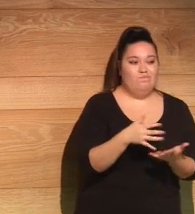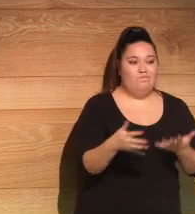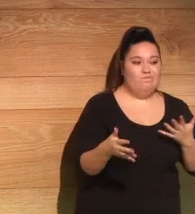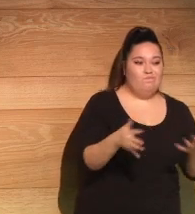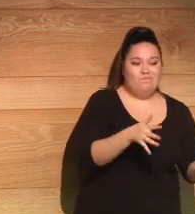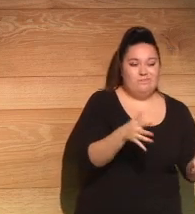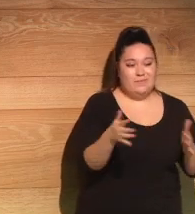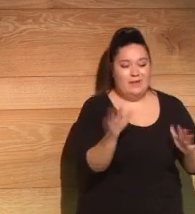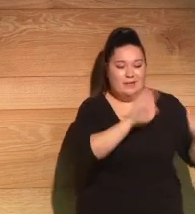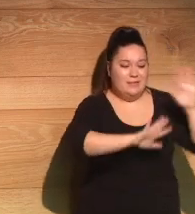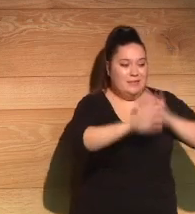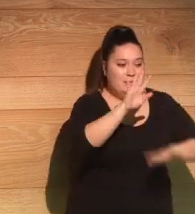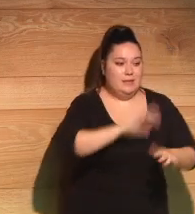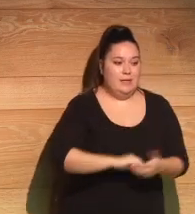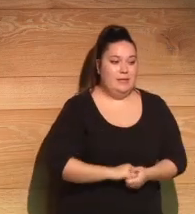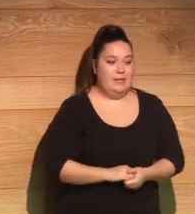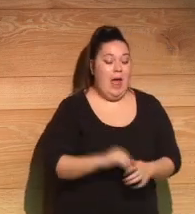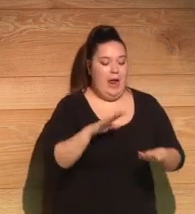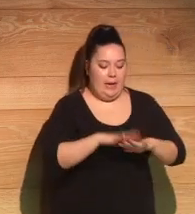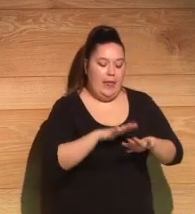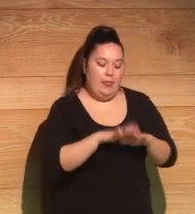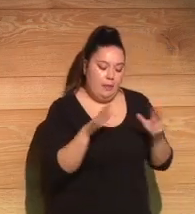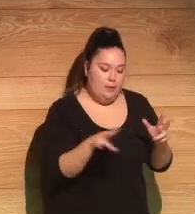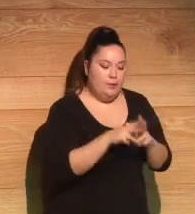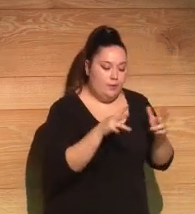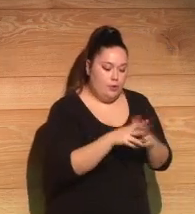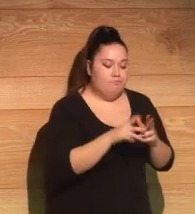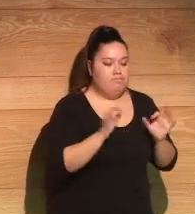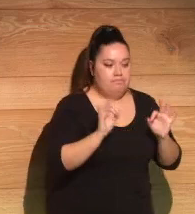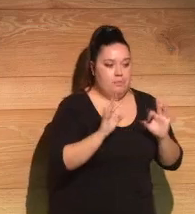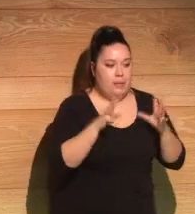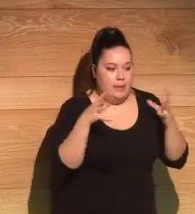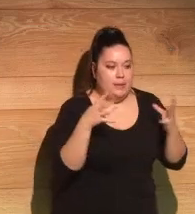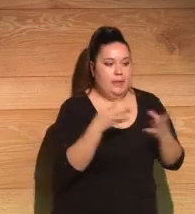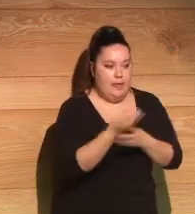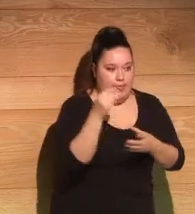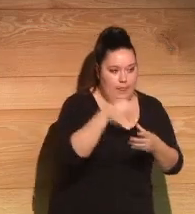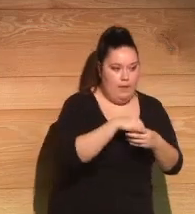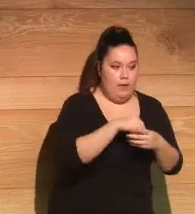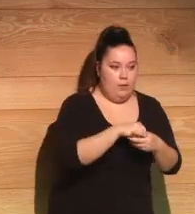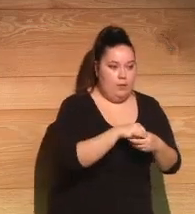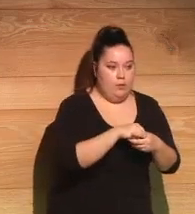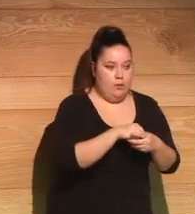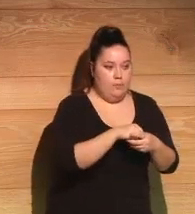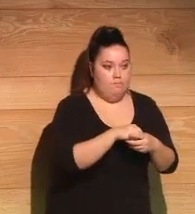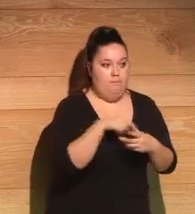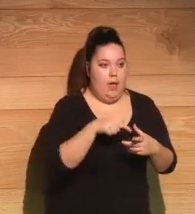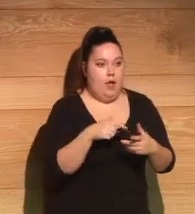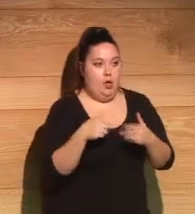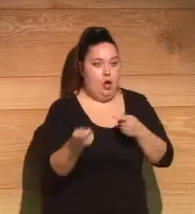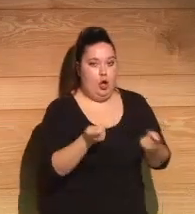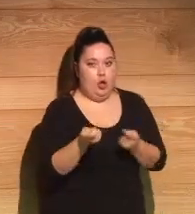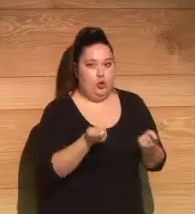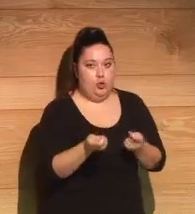cierto que las redes son plataformas claramente dominadas por sus dueños y por